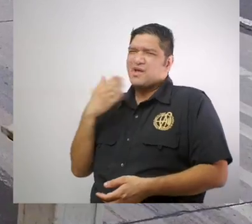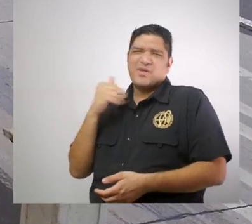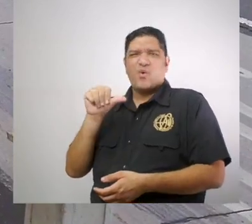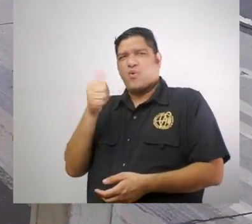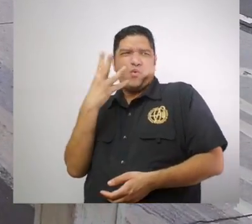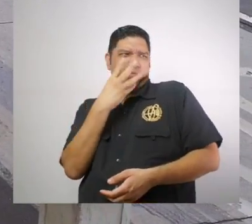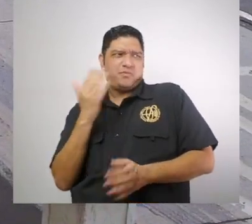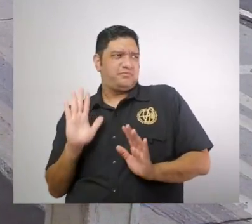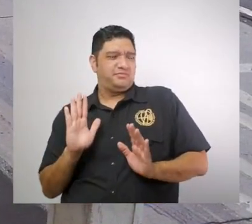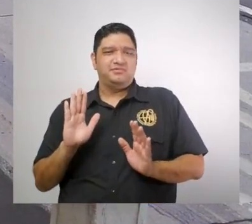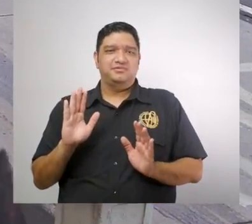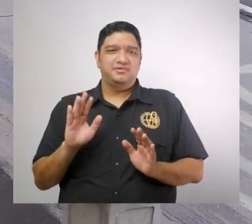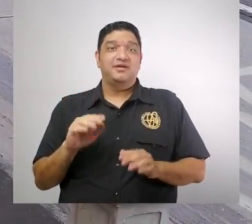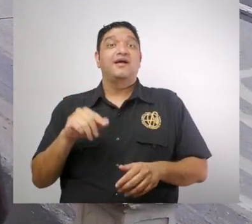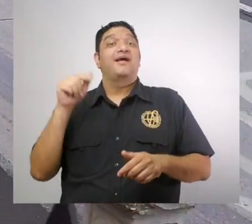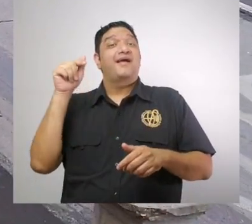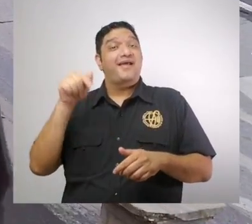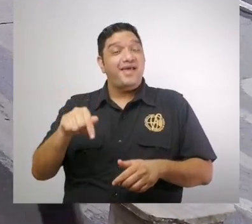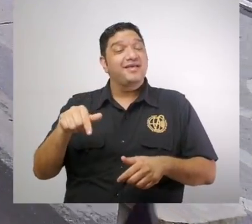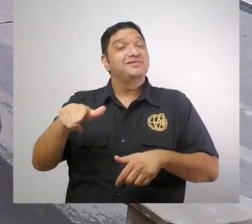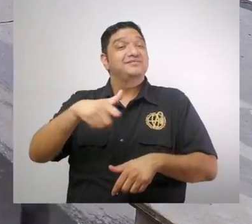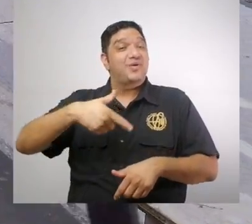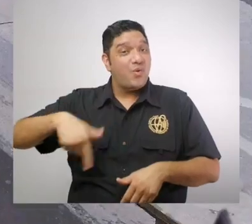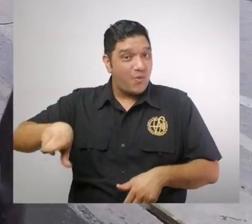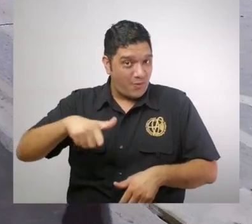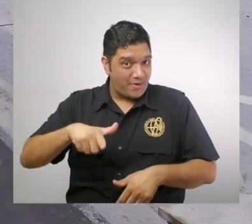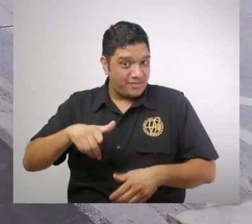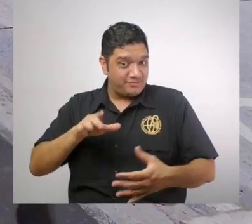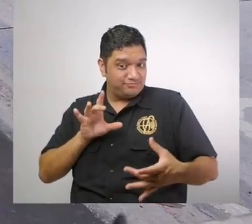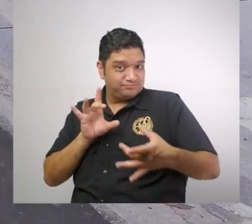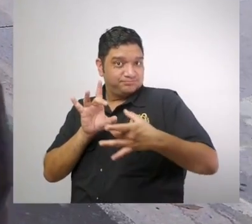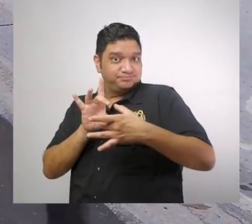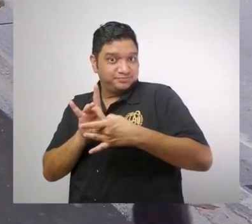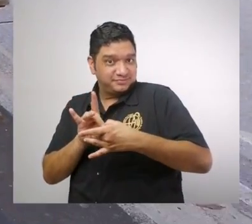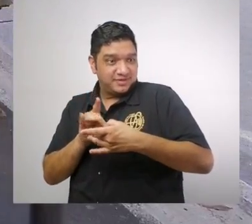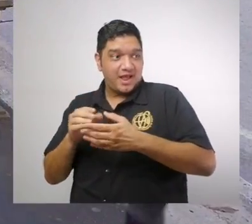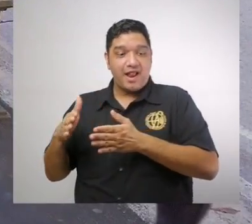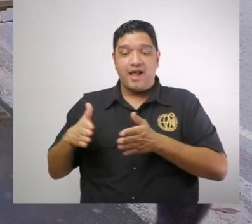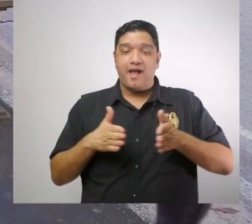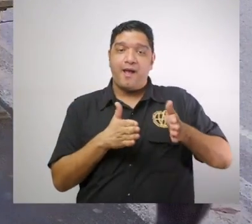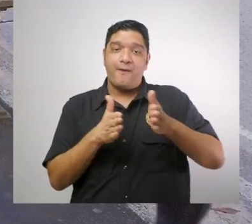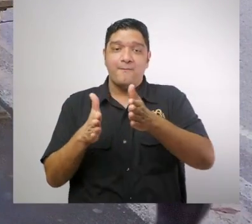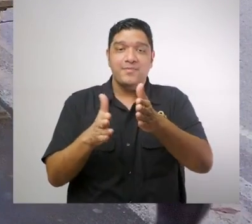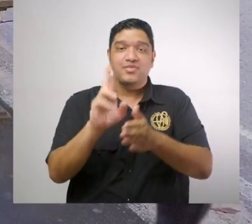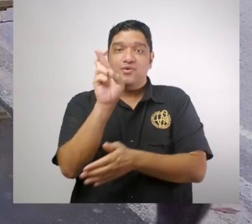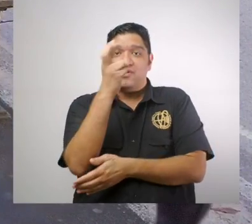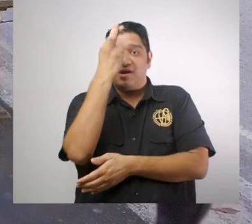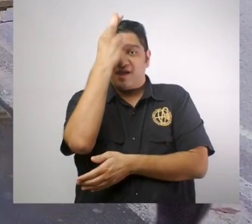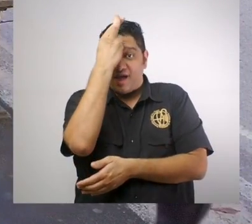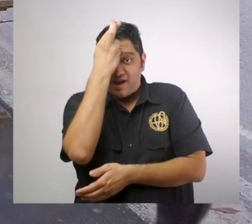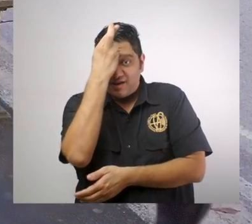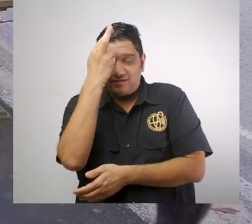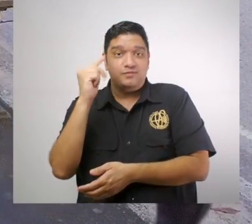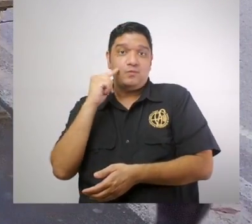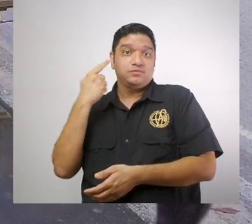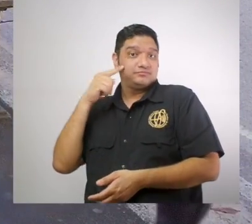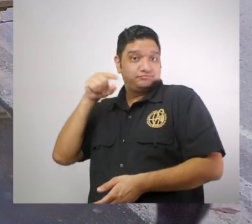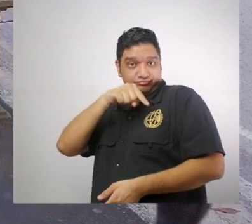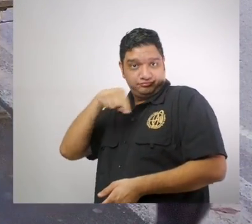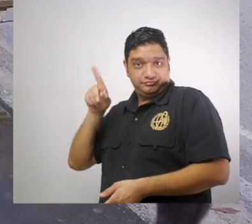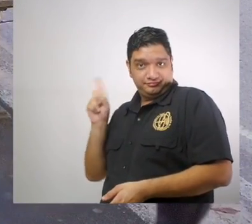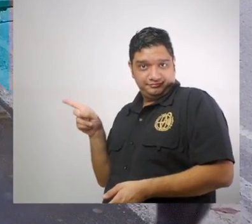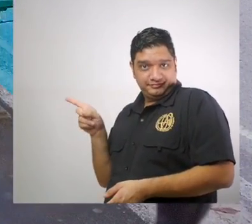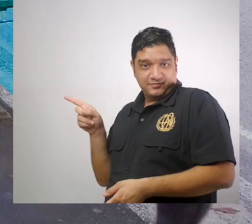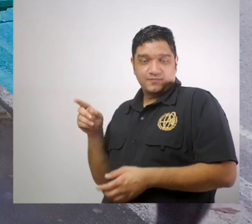Estamos en lo que era el Camino Real del Golfo Dulce, es decir, un camino que unía la ciudad